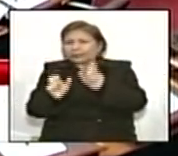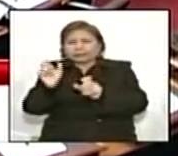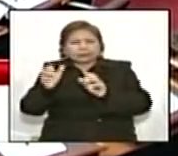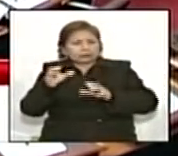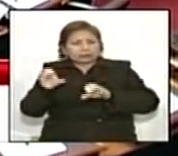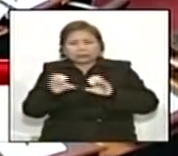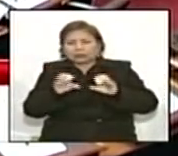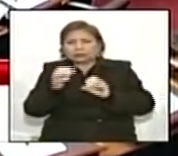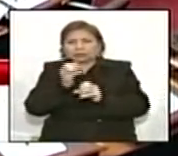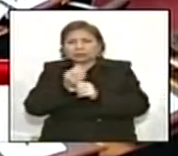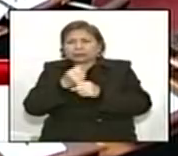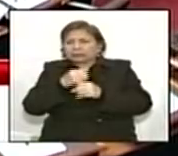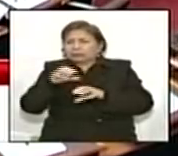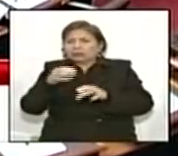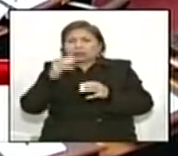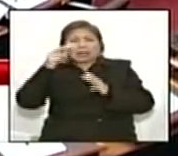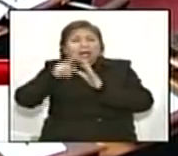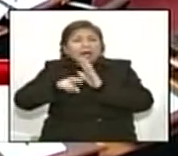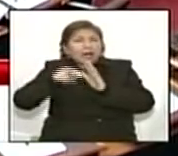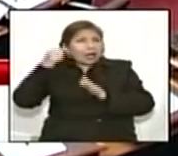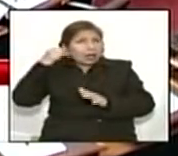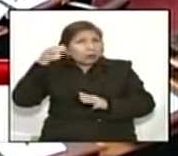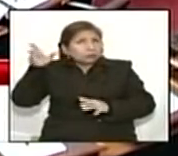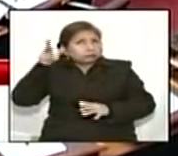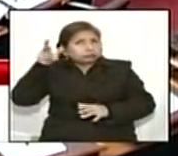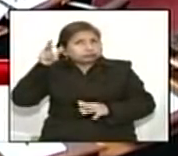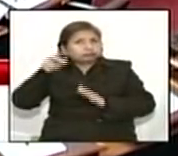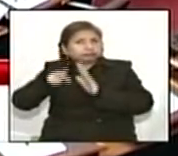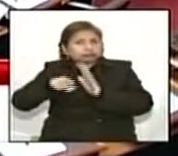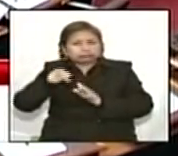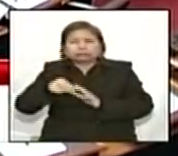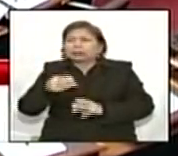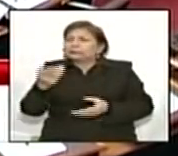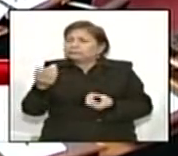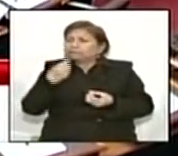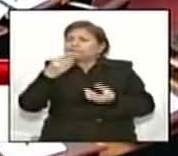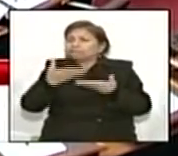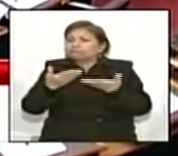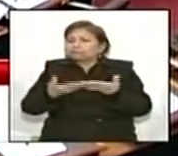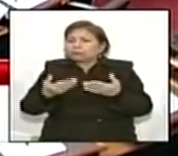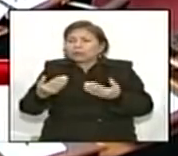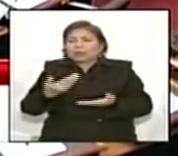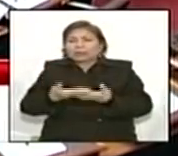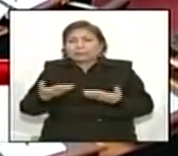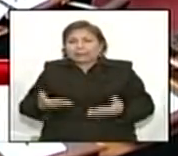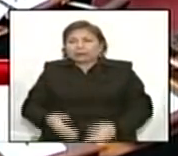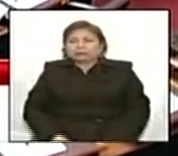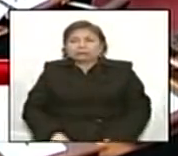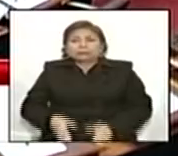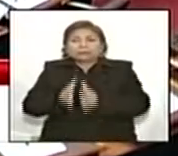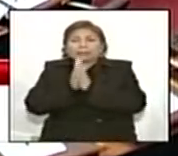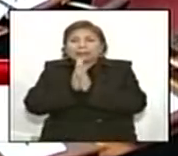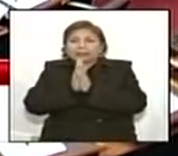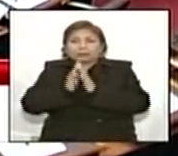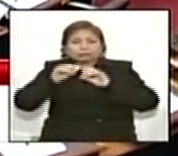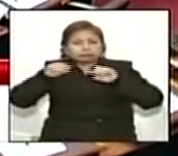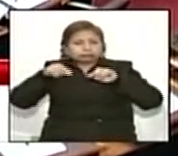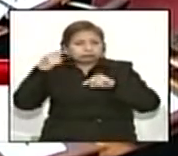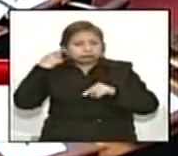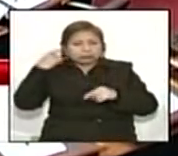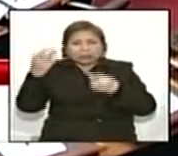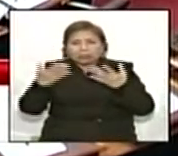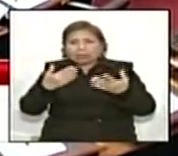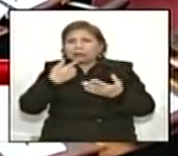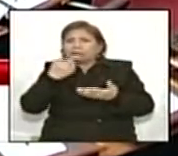cumbre de APEC, ¿no? Entonces, es un panorama muy complicado y de verdad, como bien decía la congresista